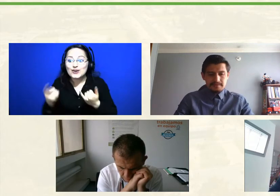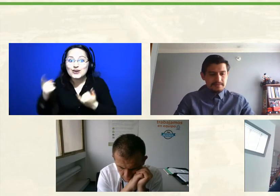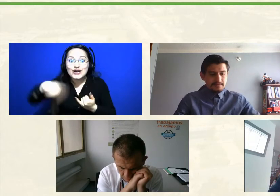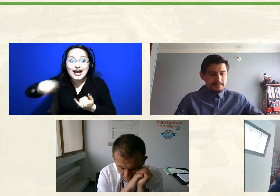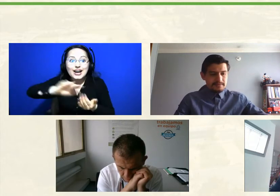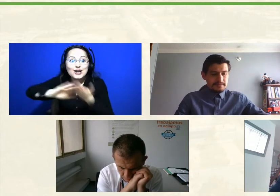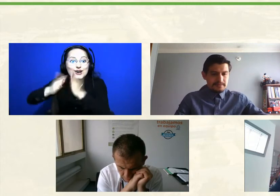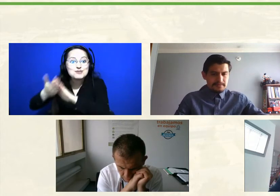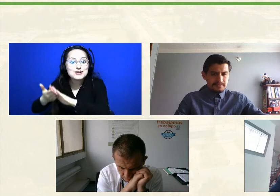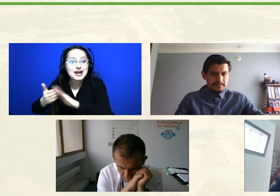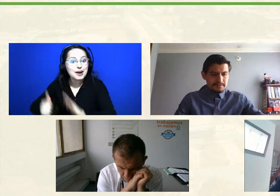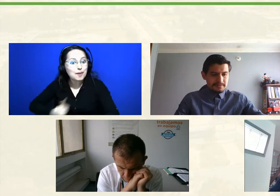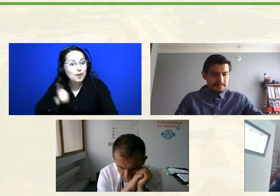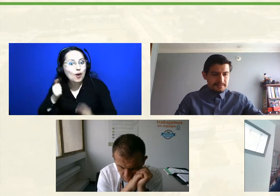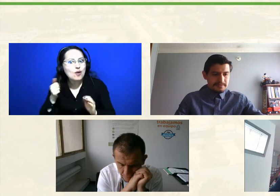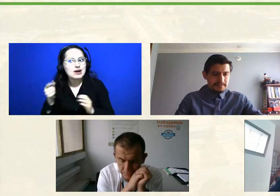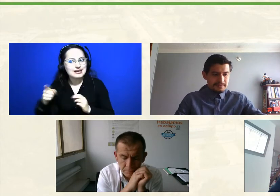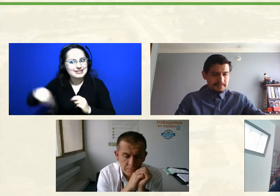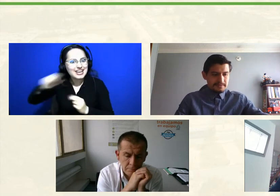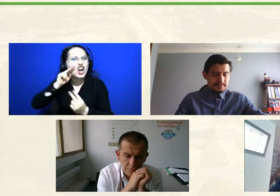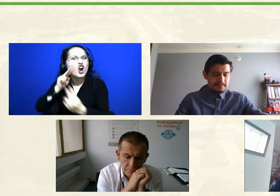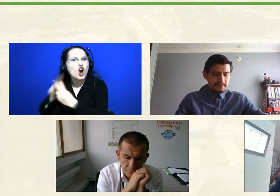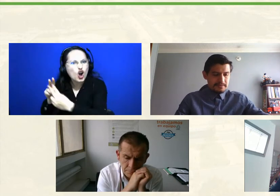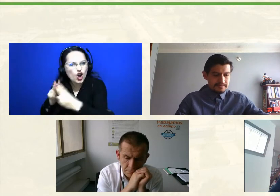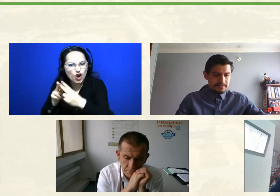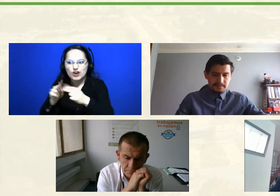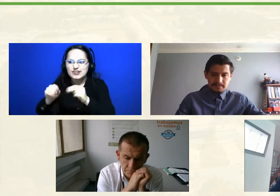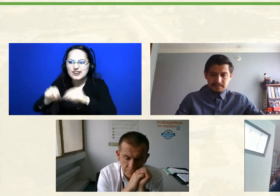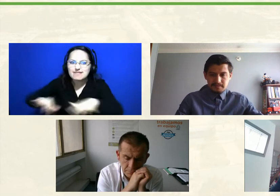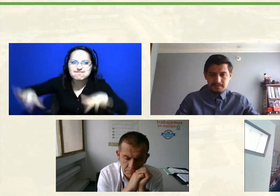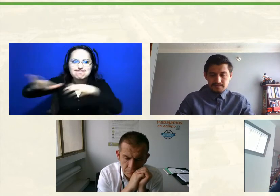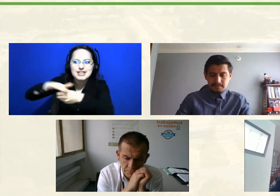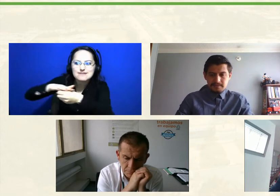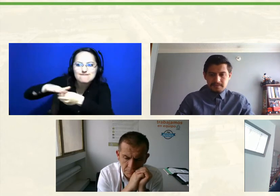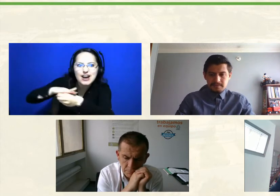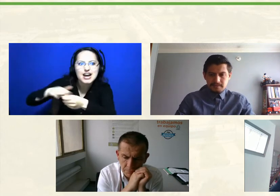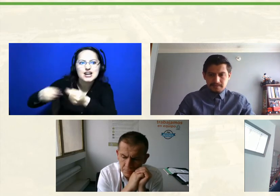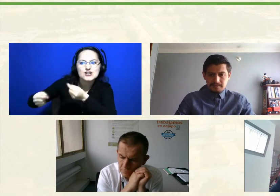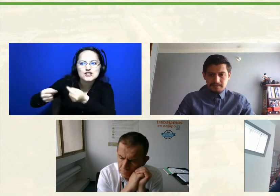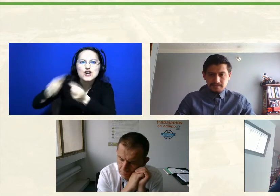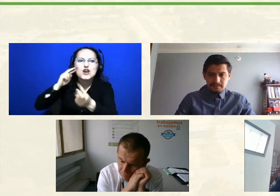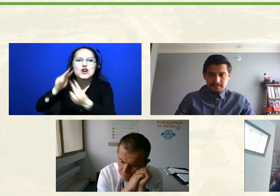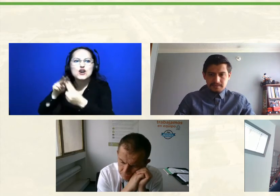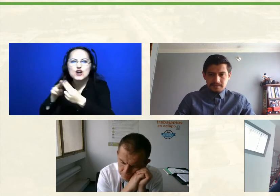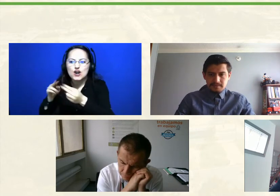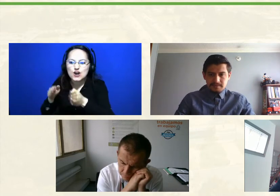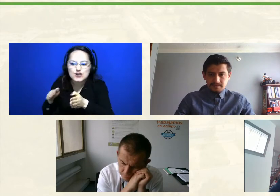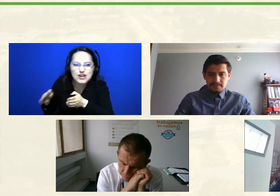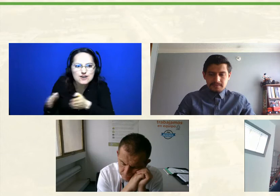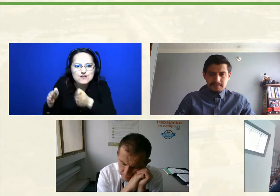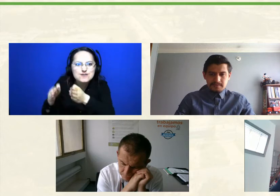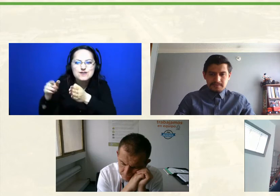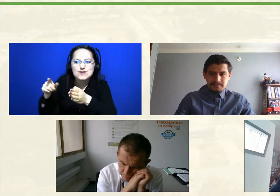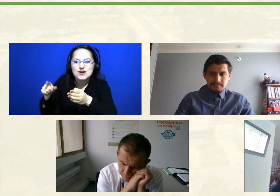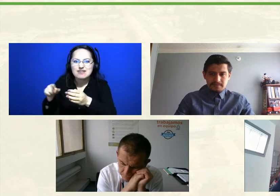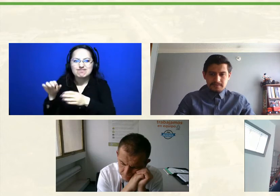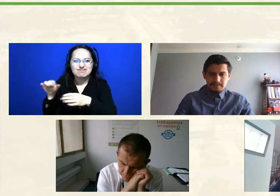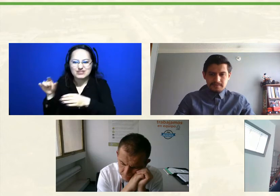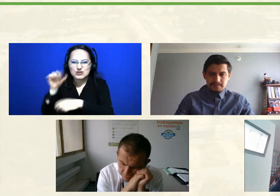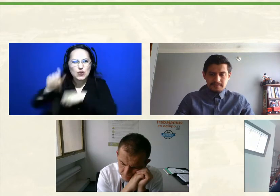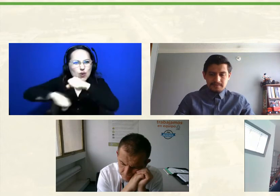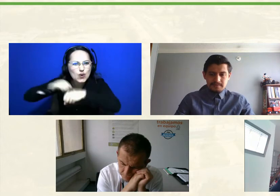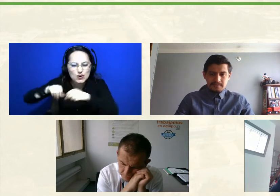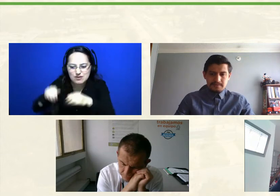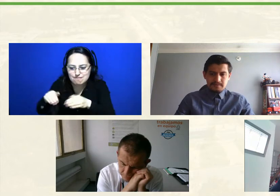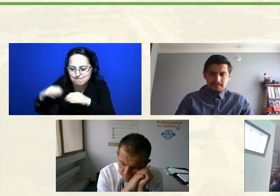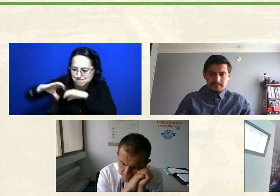como los conocedores del territorio, del estado en el que están sus vías, sus andenes, sus ciclorrutas, plazoletas y todo